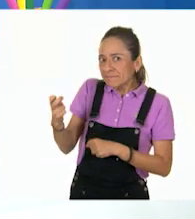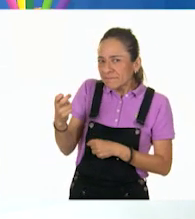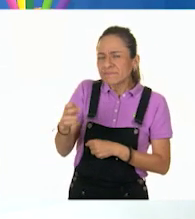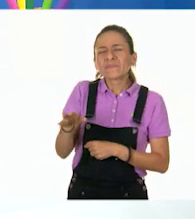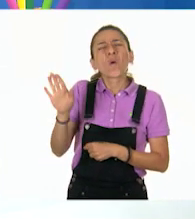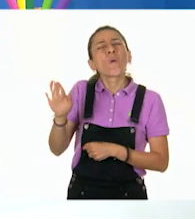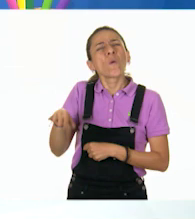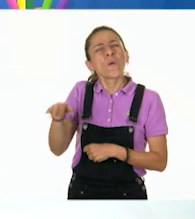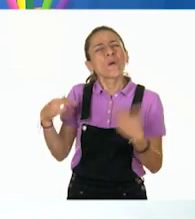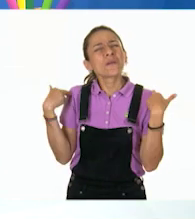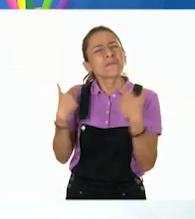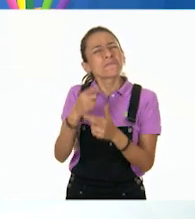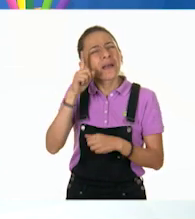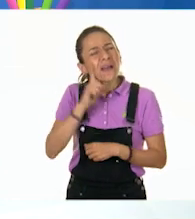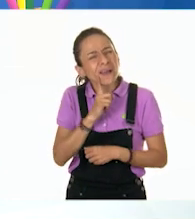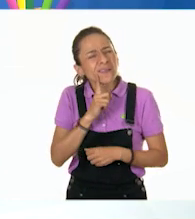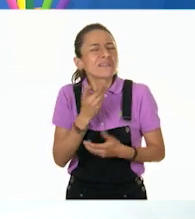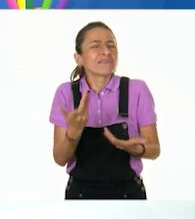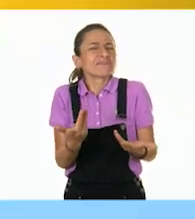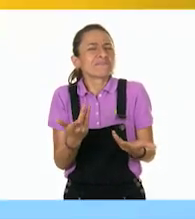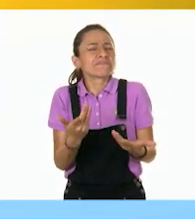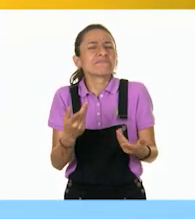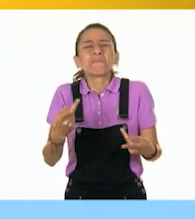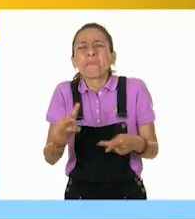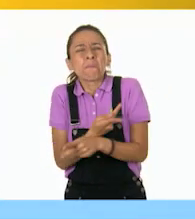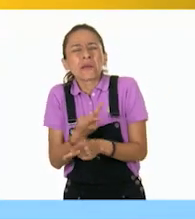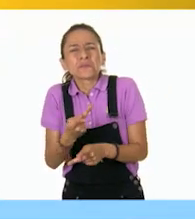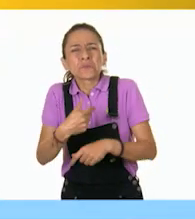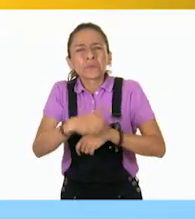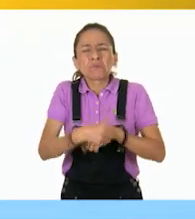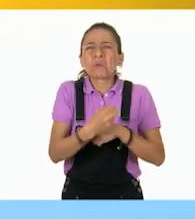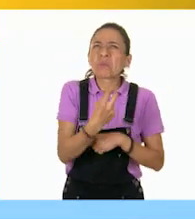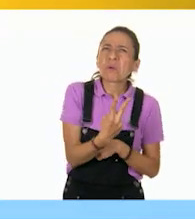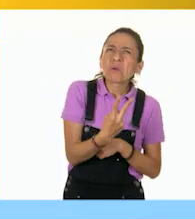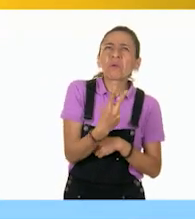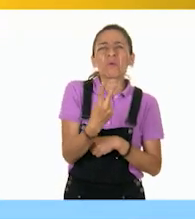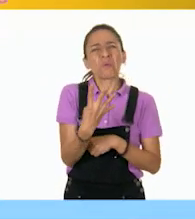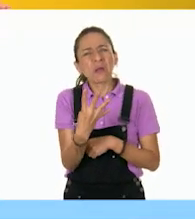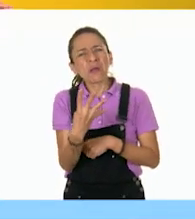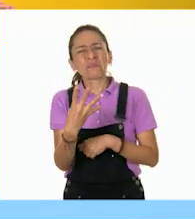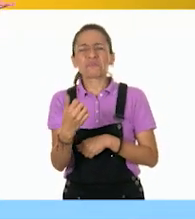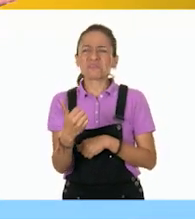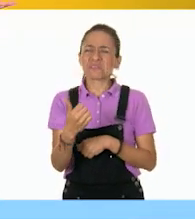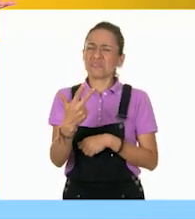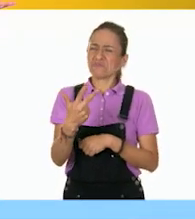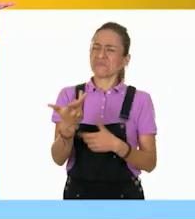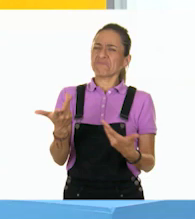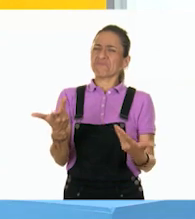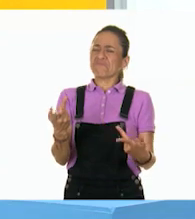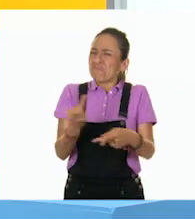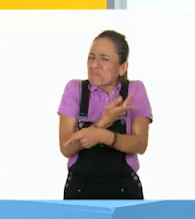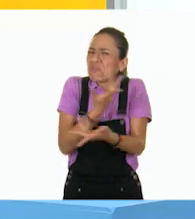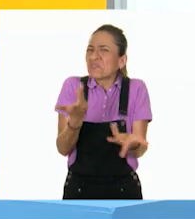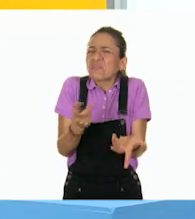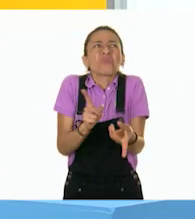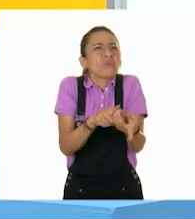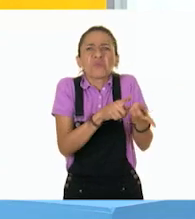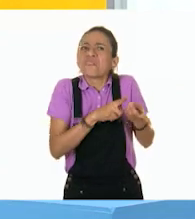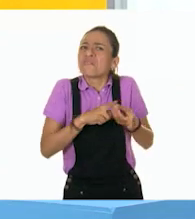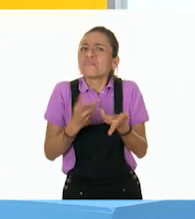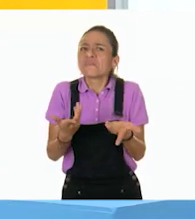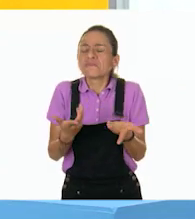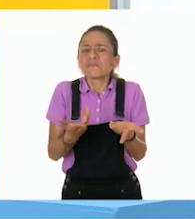pasa con el número 2, el 4, el 6, el 8? ¿Y dónde están? ¿Qué pasó en ese caso? En ese